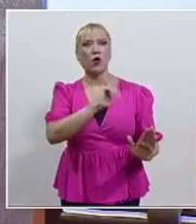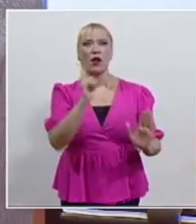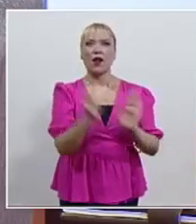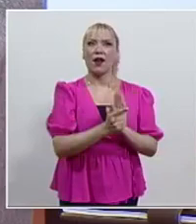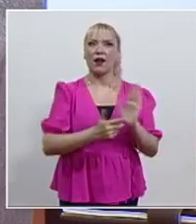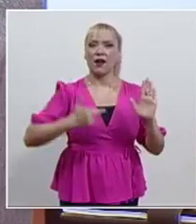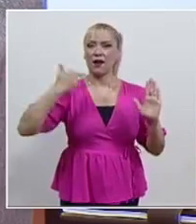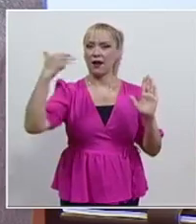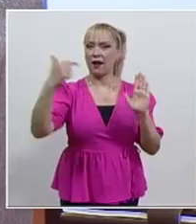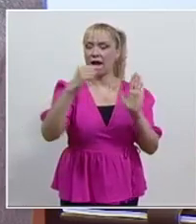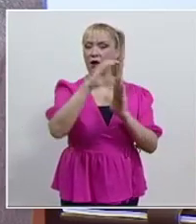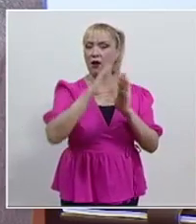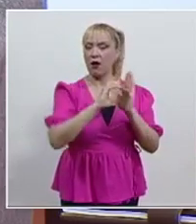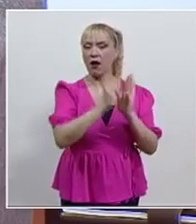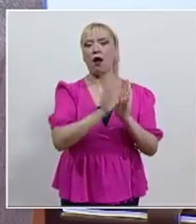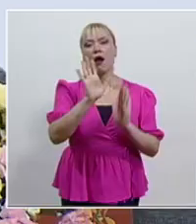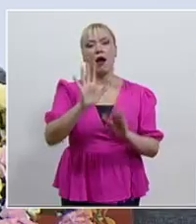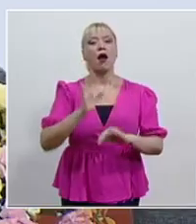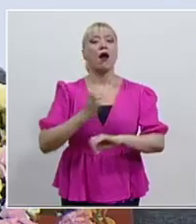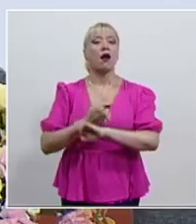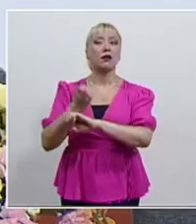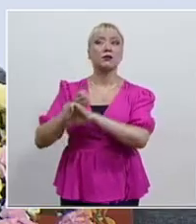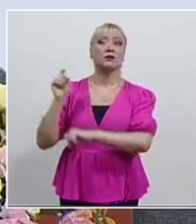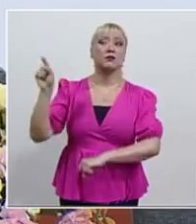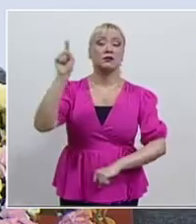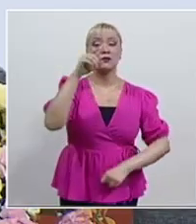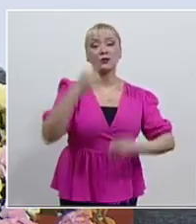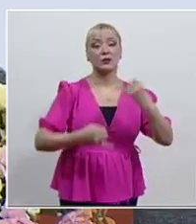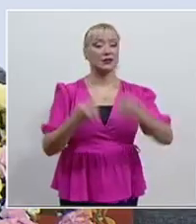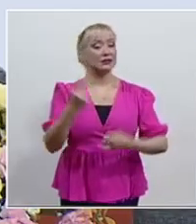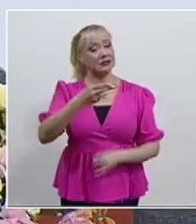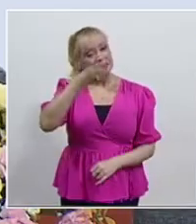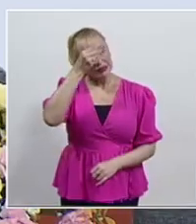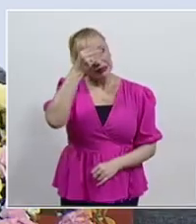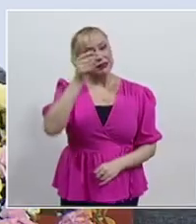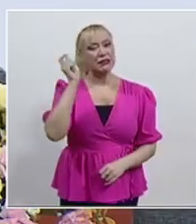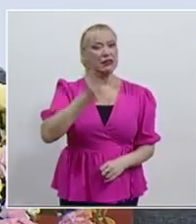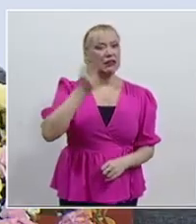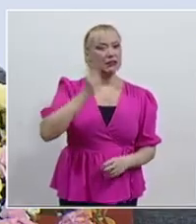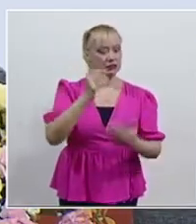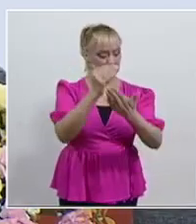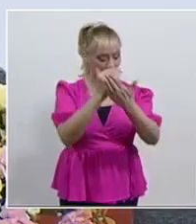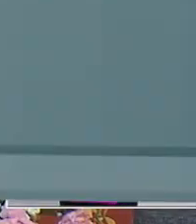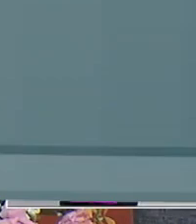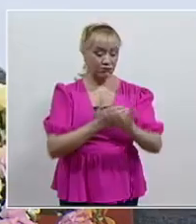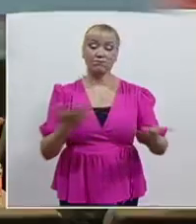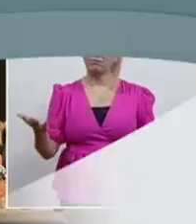para juzgadores locales está en mantenerse actualizados respecto de los criterios.